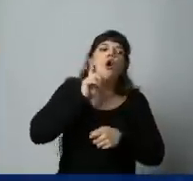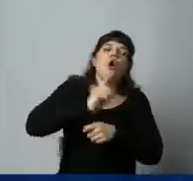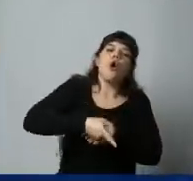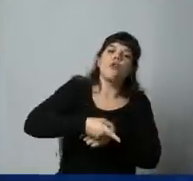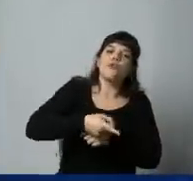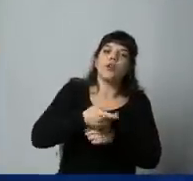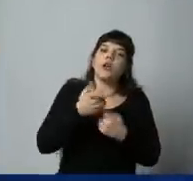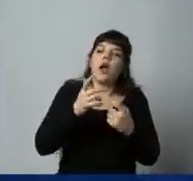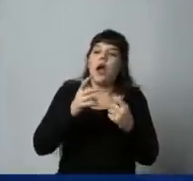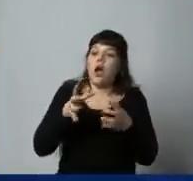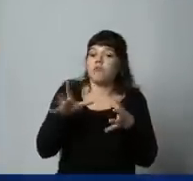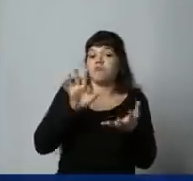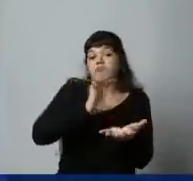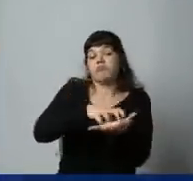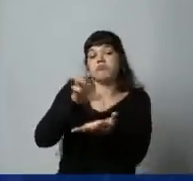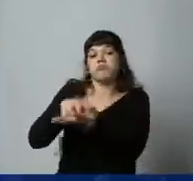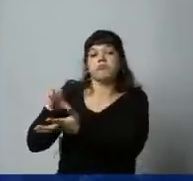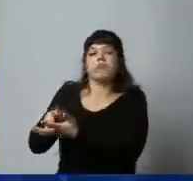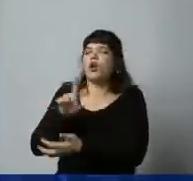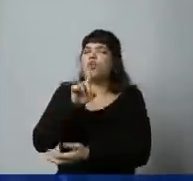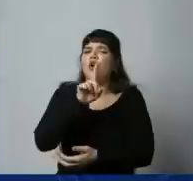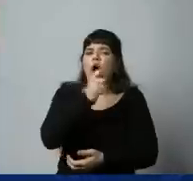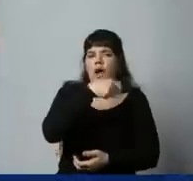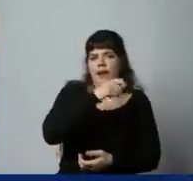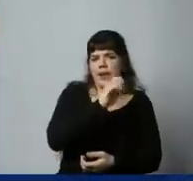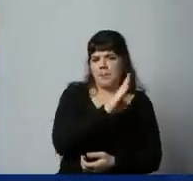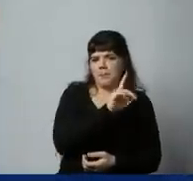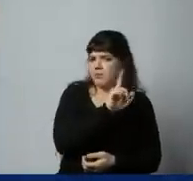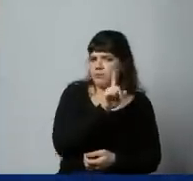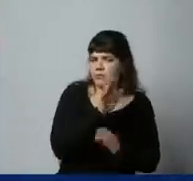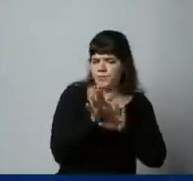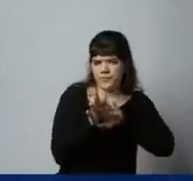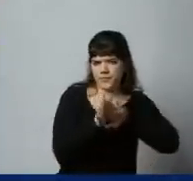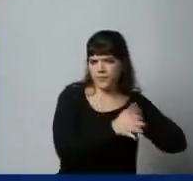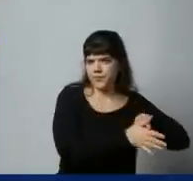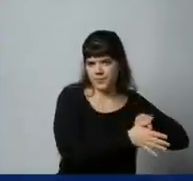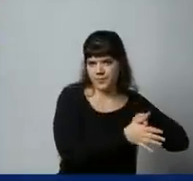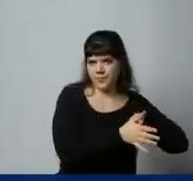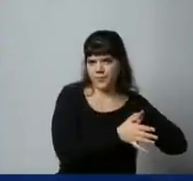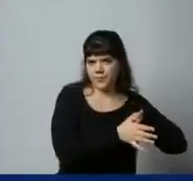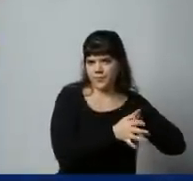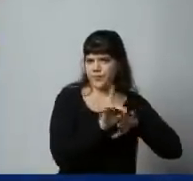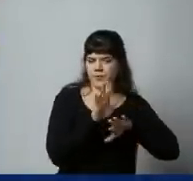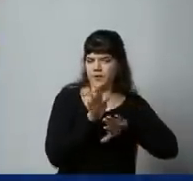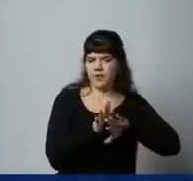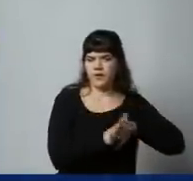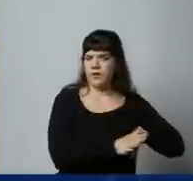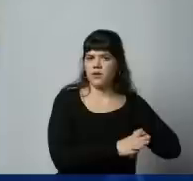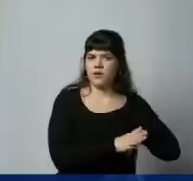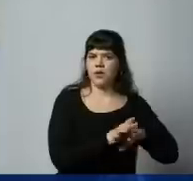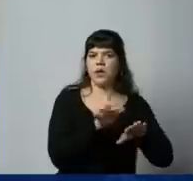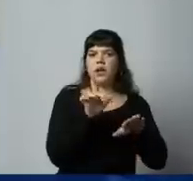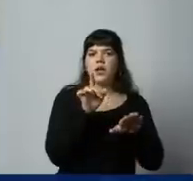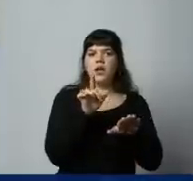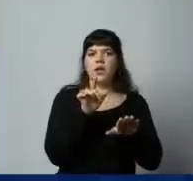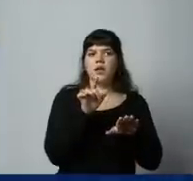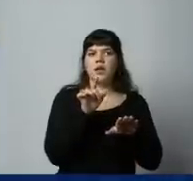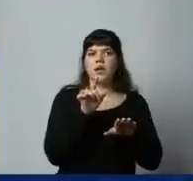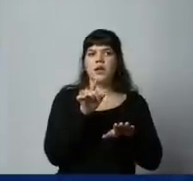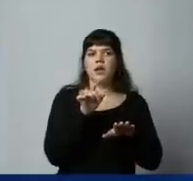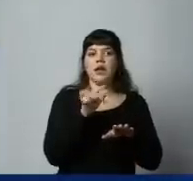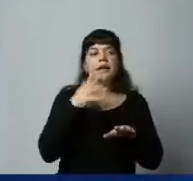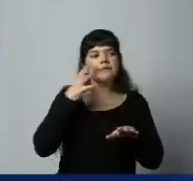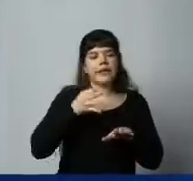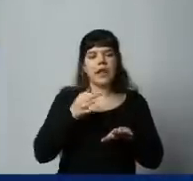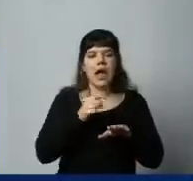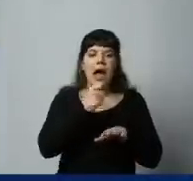a los organismos no a la seamos claros por escrito no por por digamos explícitamente